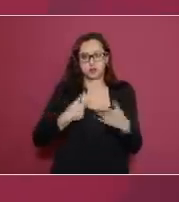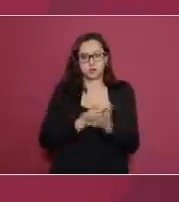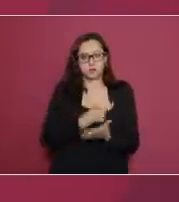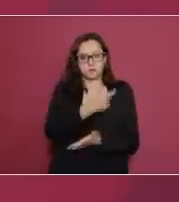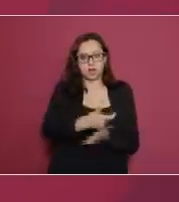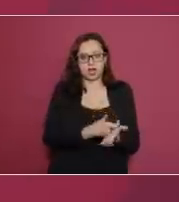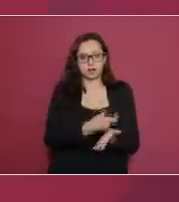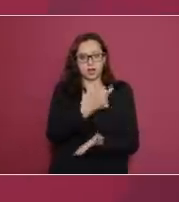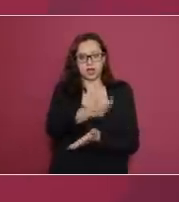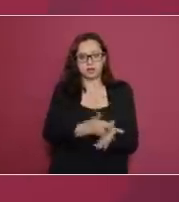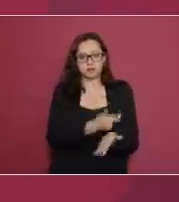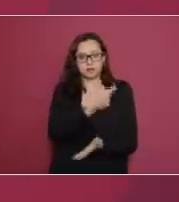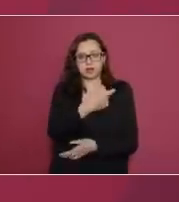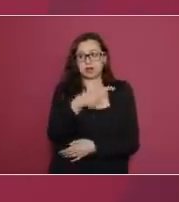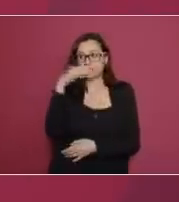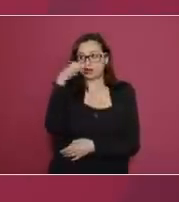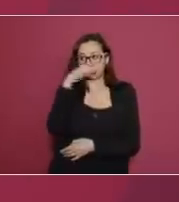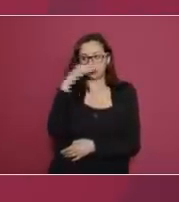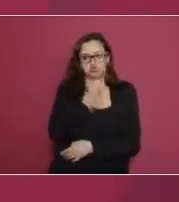No les gusta la gratuidad.